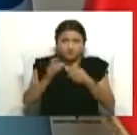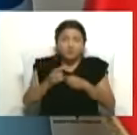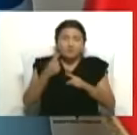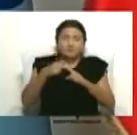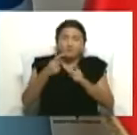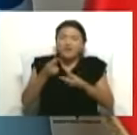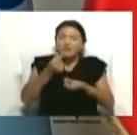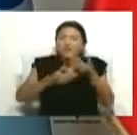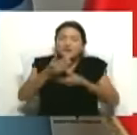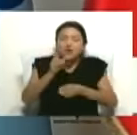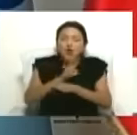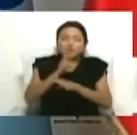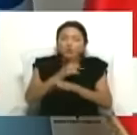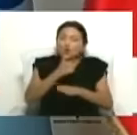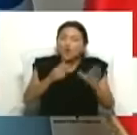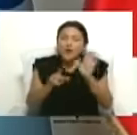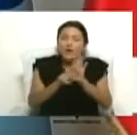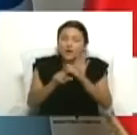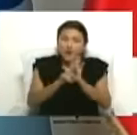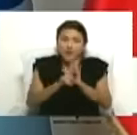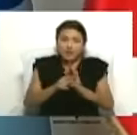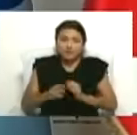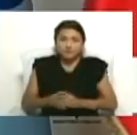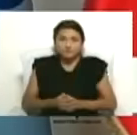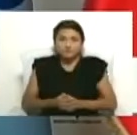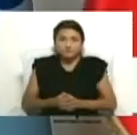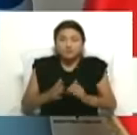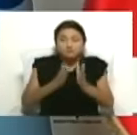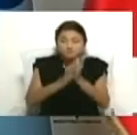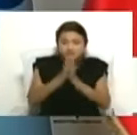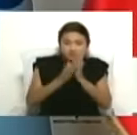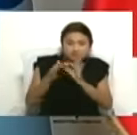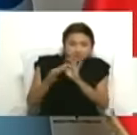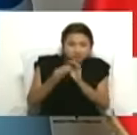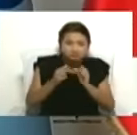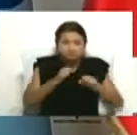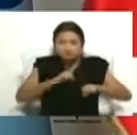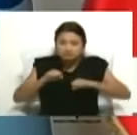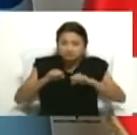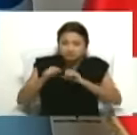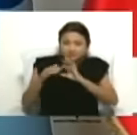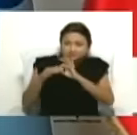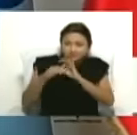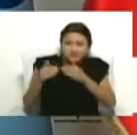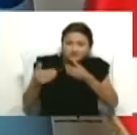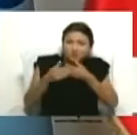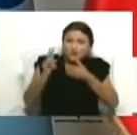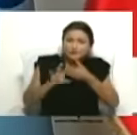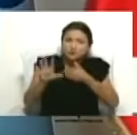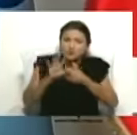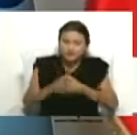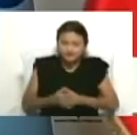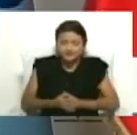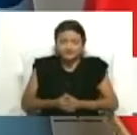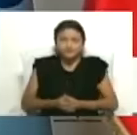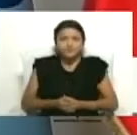Legitimación de capitales y asociación para delinquir.